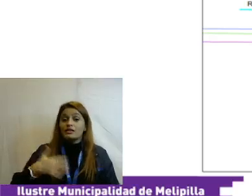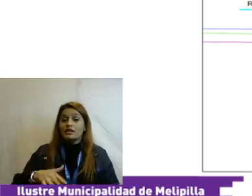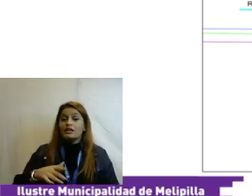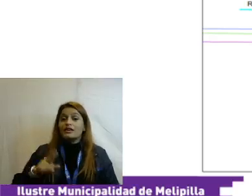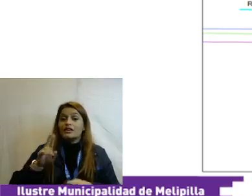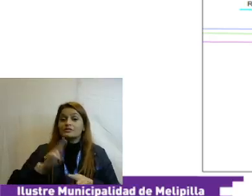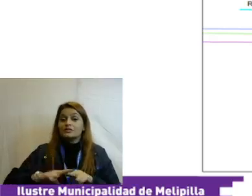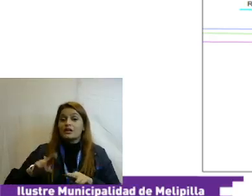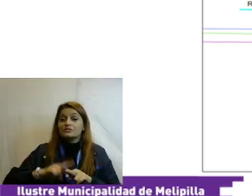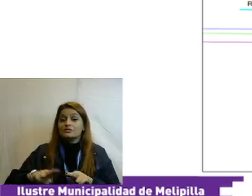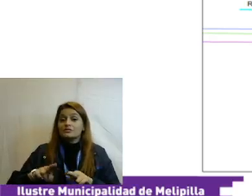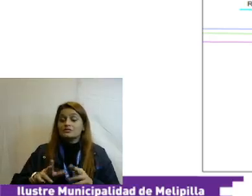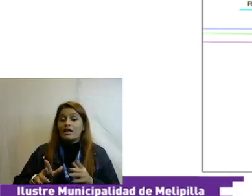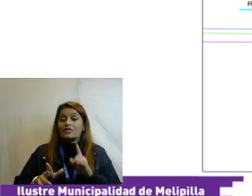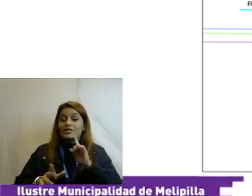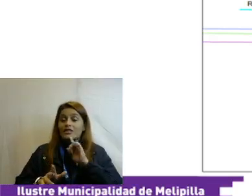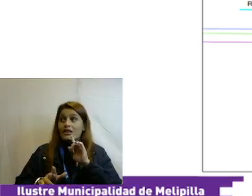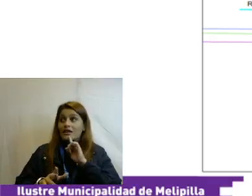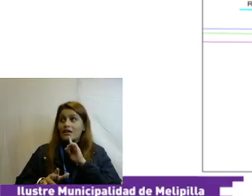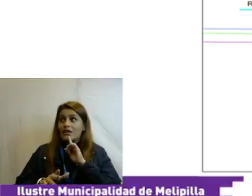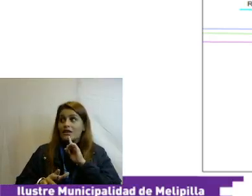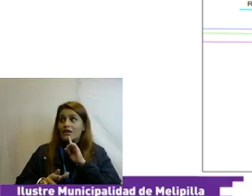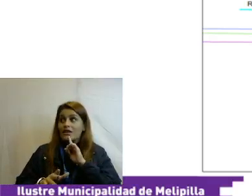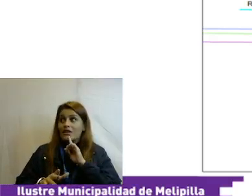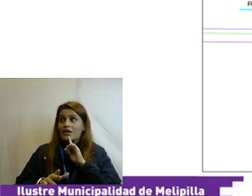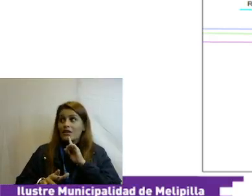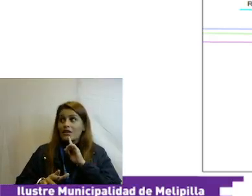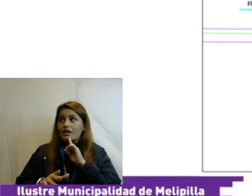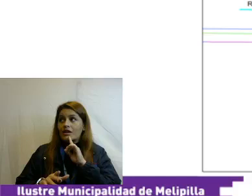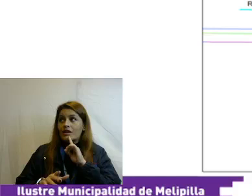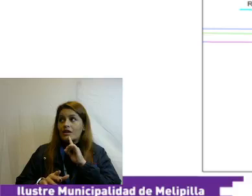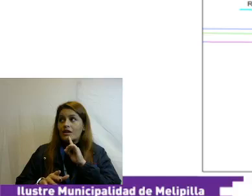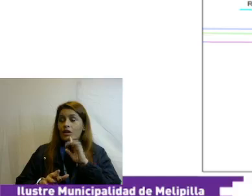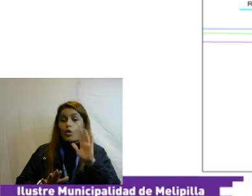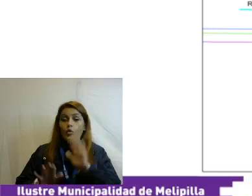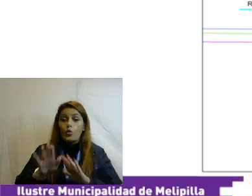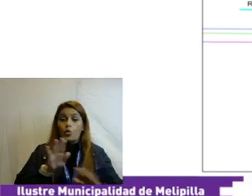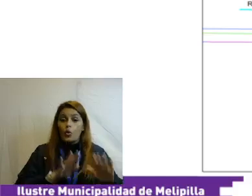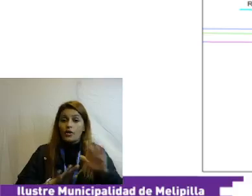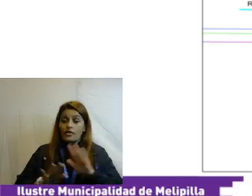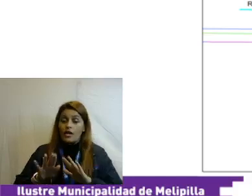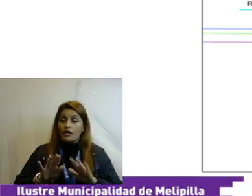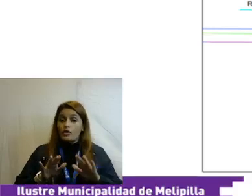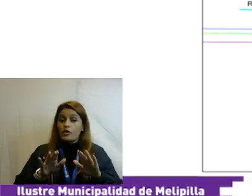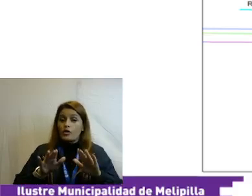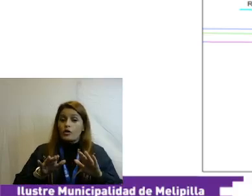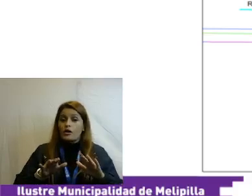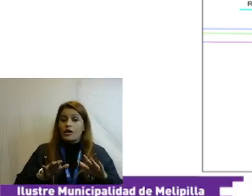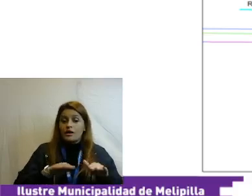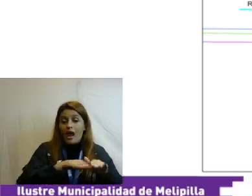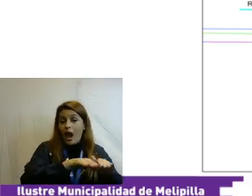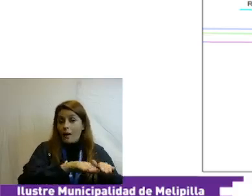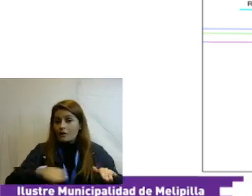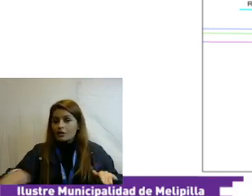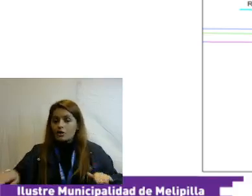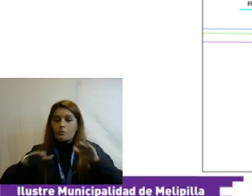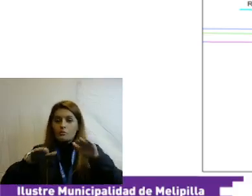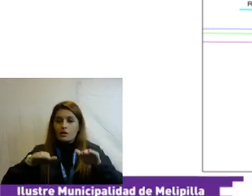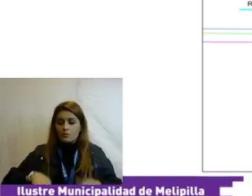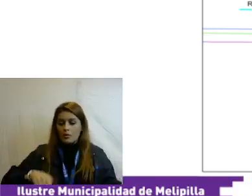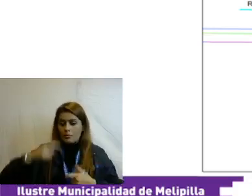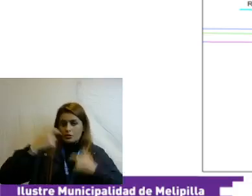conservan las condiciones de rodado, lo que nos permite un buen desplazamiento para